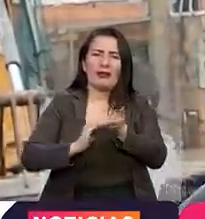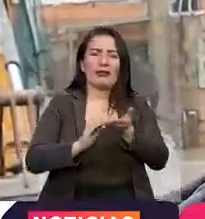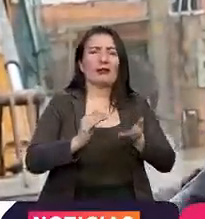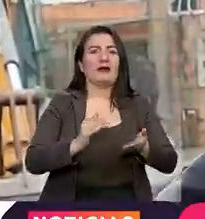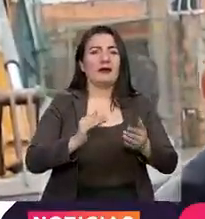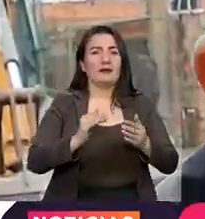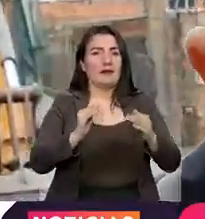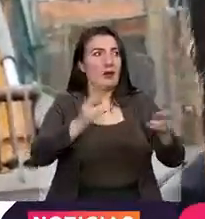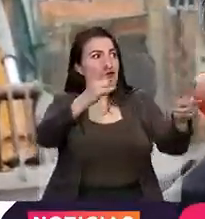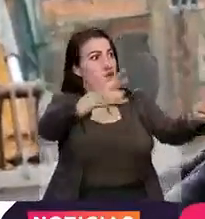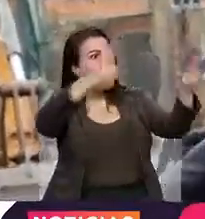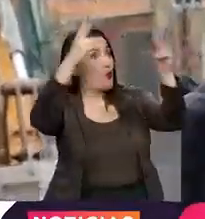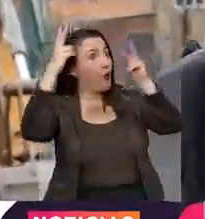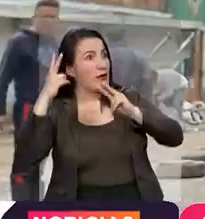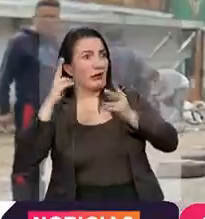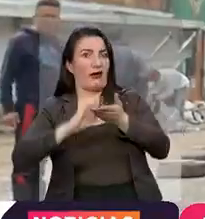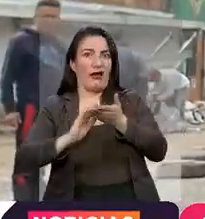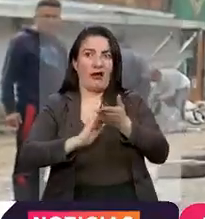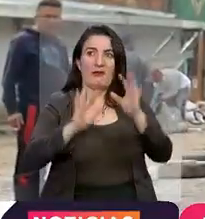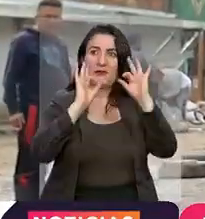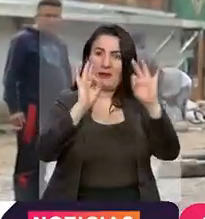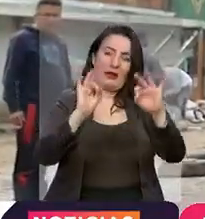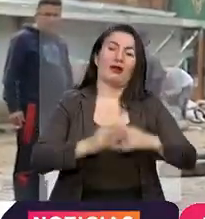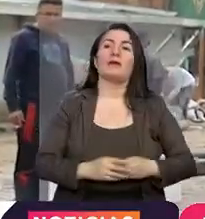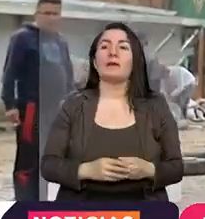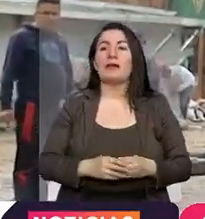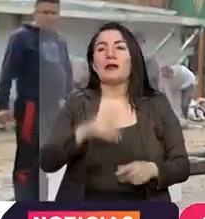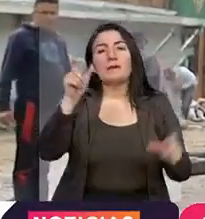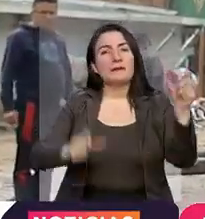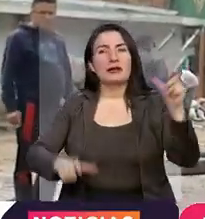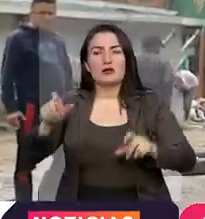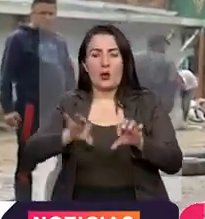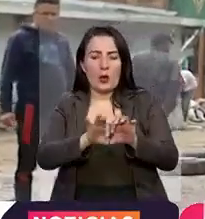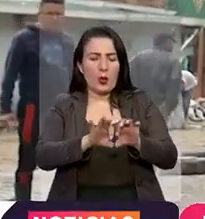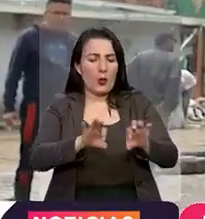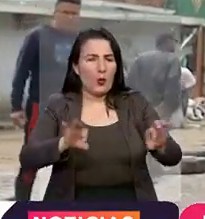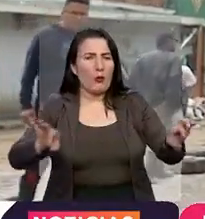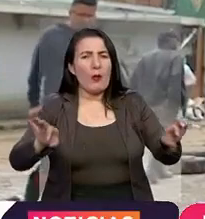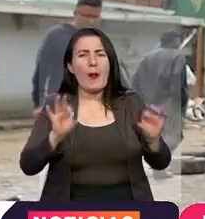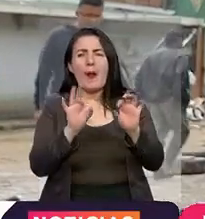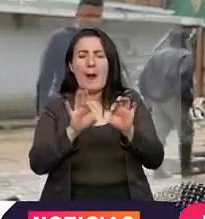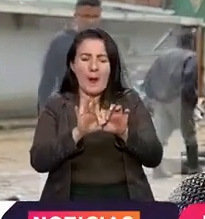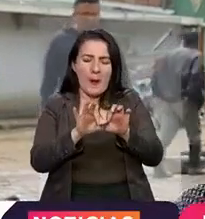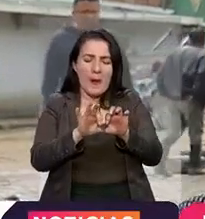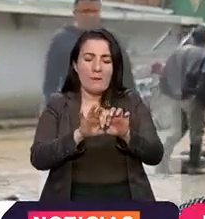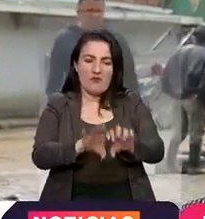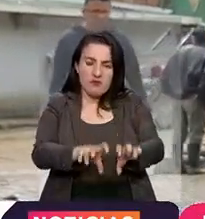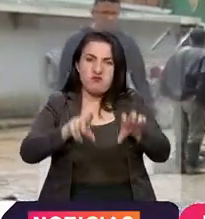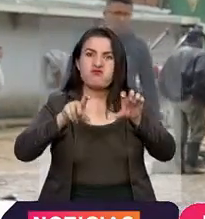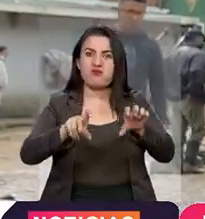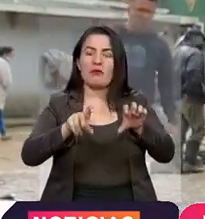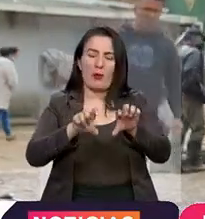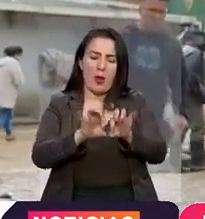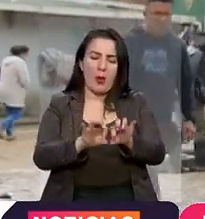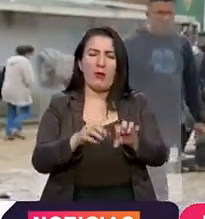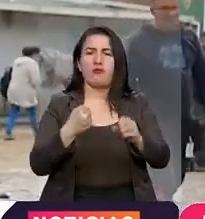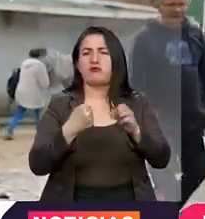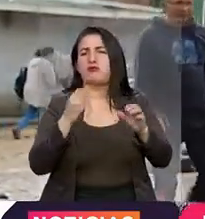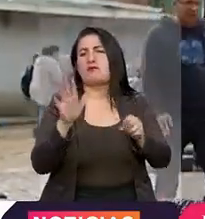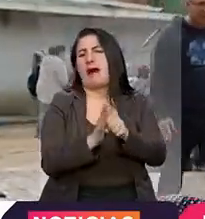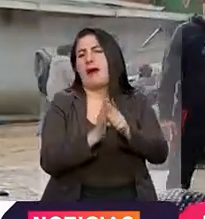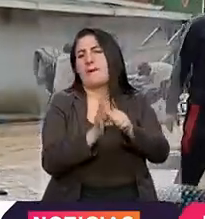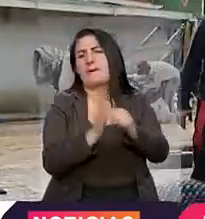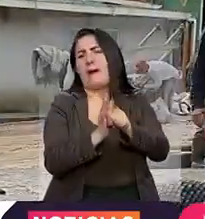un elevado, un puentecito bien hecho. La verdad, la gente han metido unos tubos muy mínimos. Y eso es lo que hacen la represación acá en esta